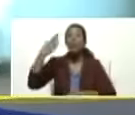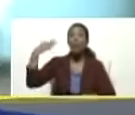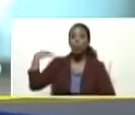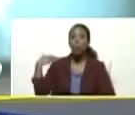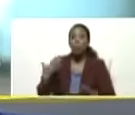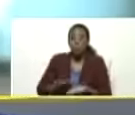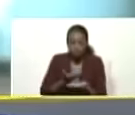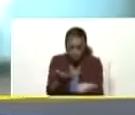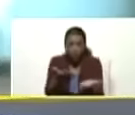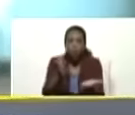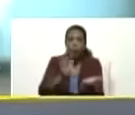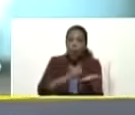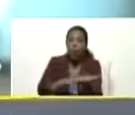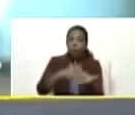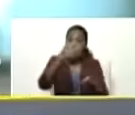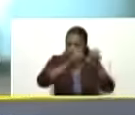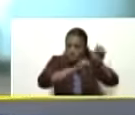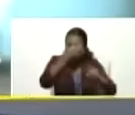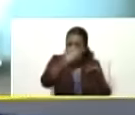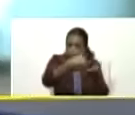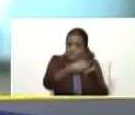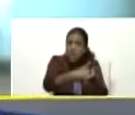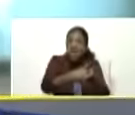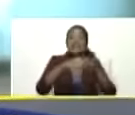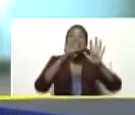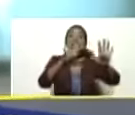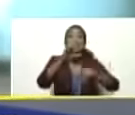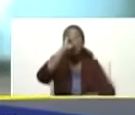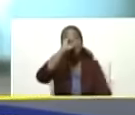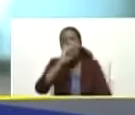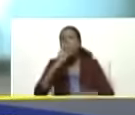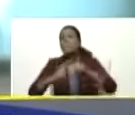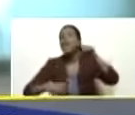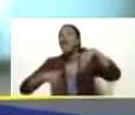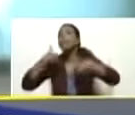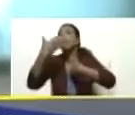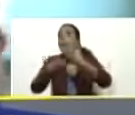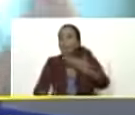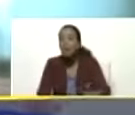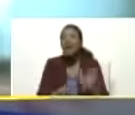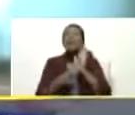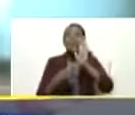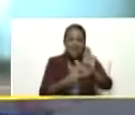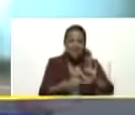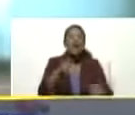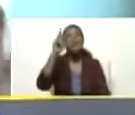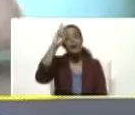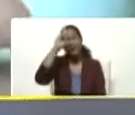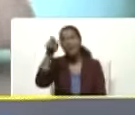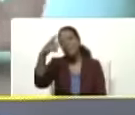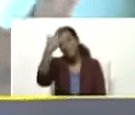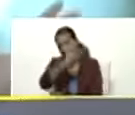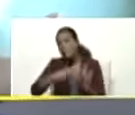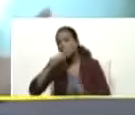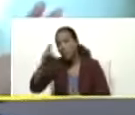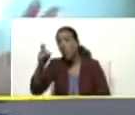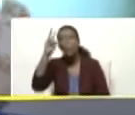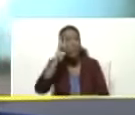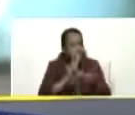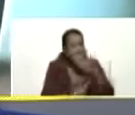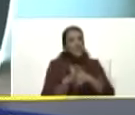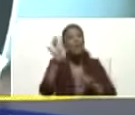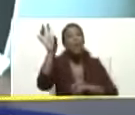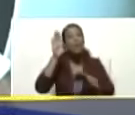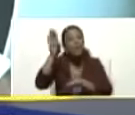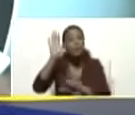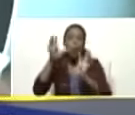de los venezolanos, de las venezolanas, 5 años y medio más tarde, está diciendo que usted tenía razón, que usted tuvo una visión,